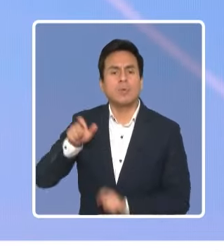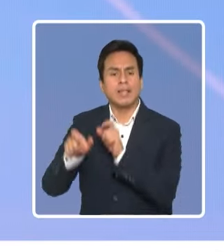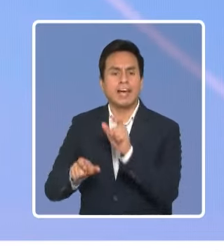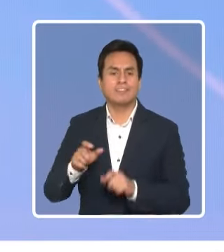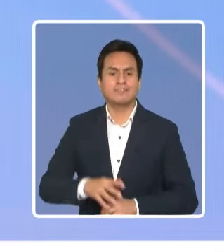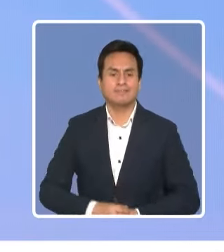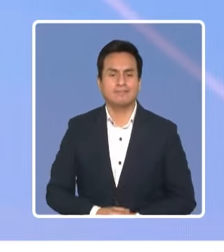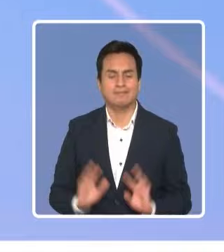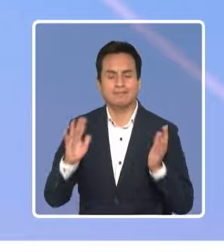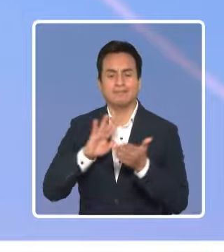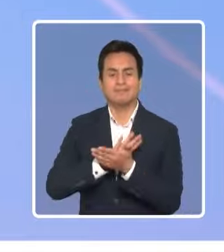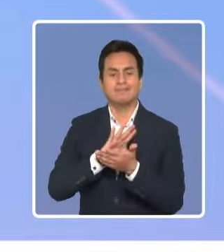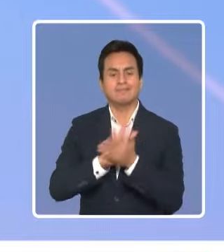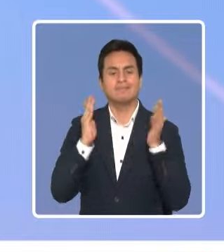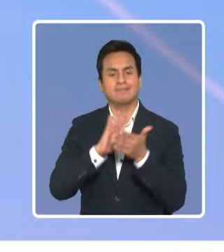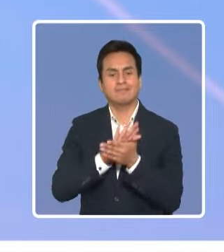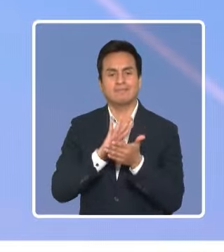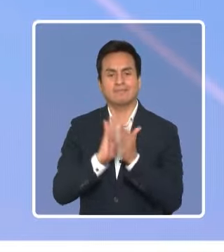jubilados.